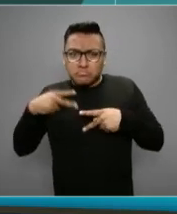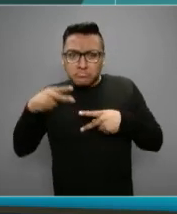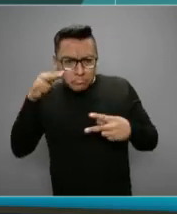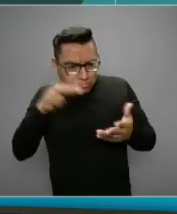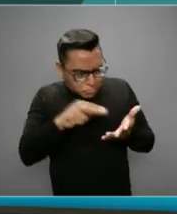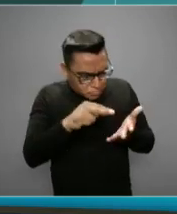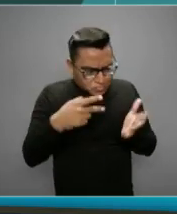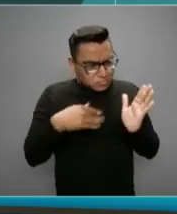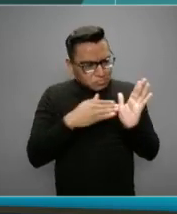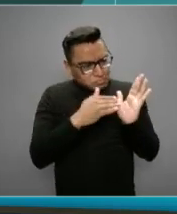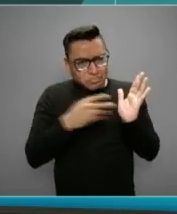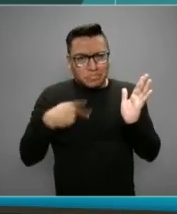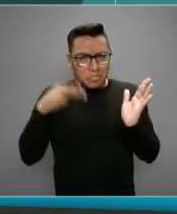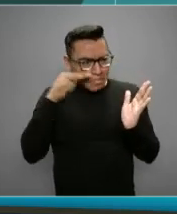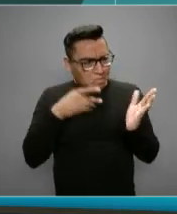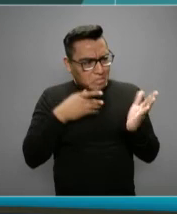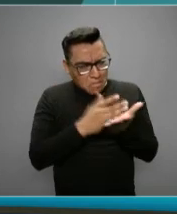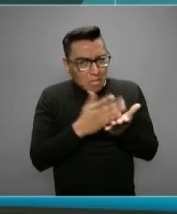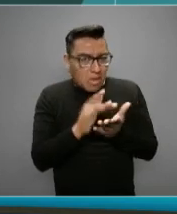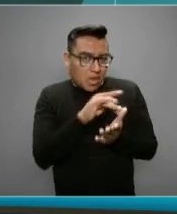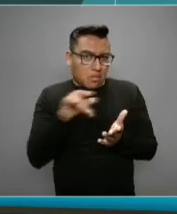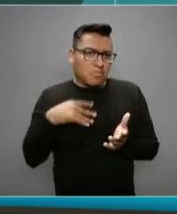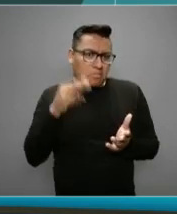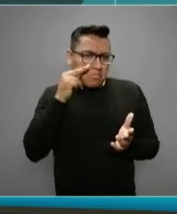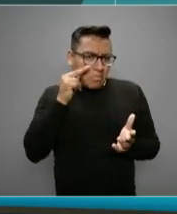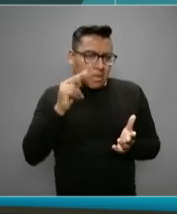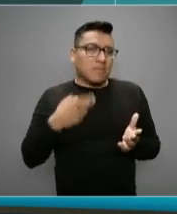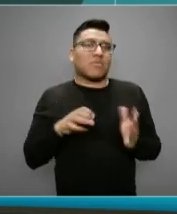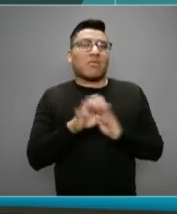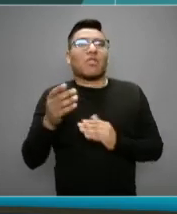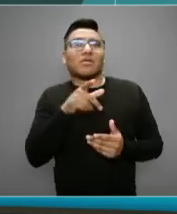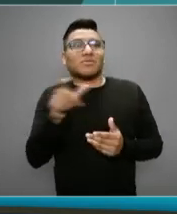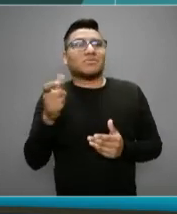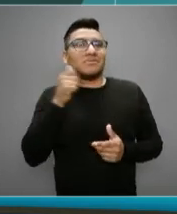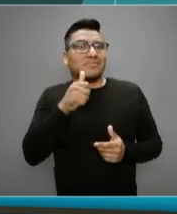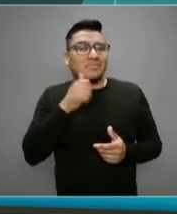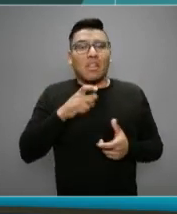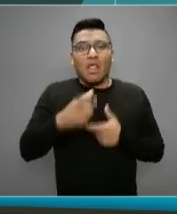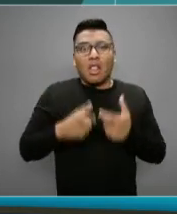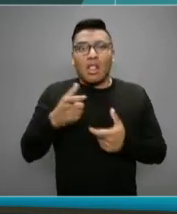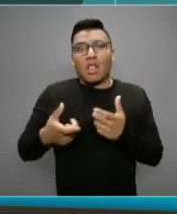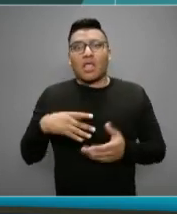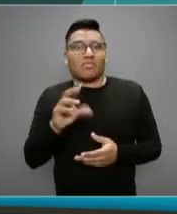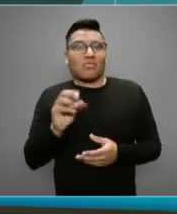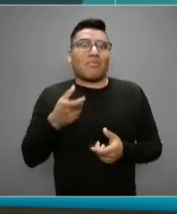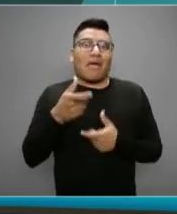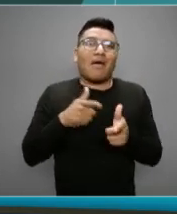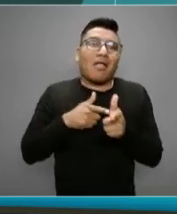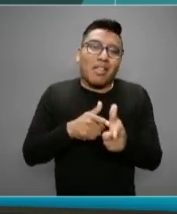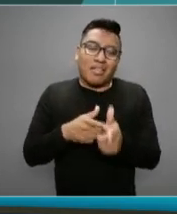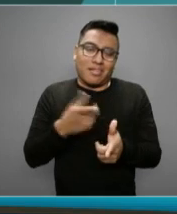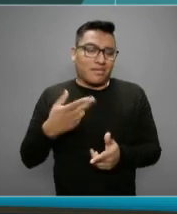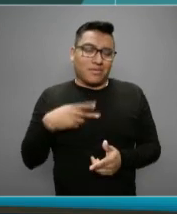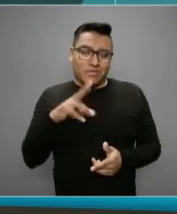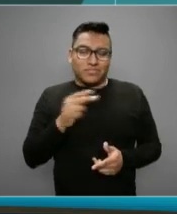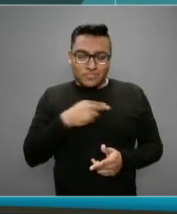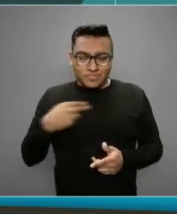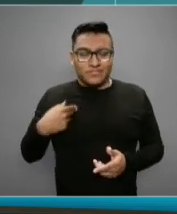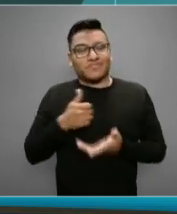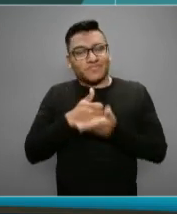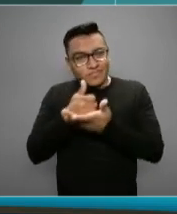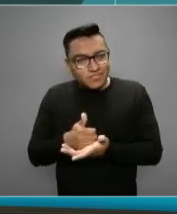que hoy ya no tiene que esos créditos que pagaban y no dejaban de pagar. Y en segundo lugar, nos metimos al tema administrativo y de